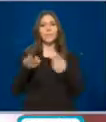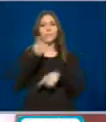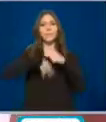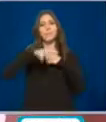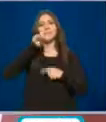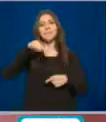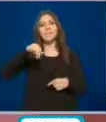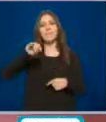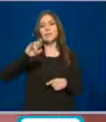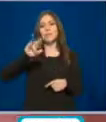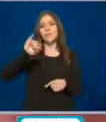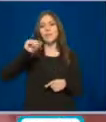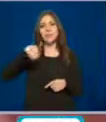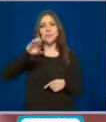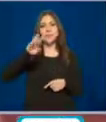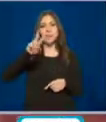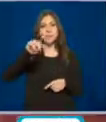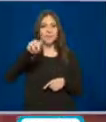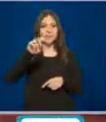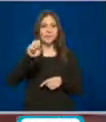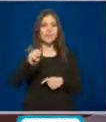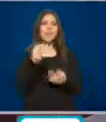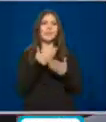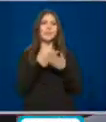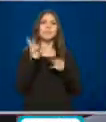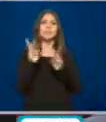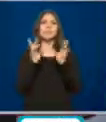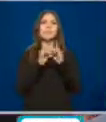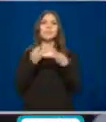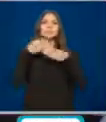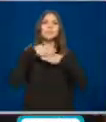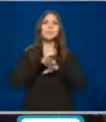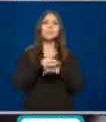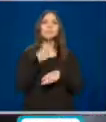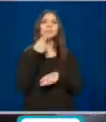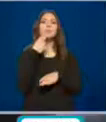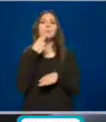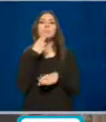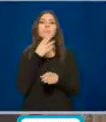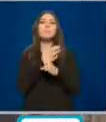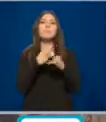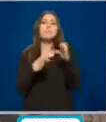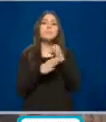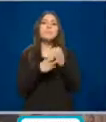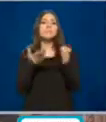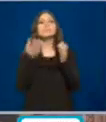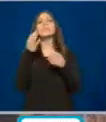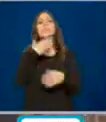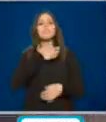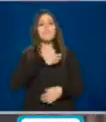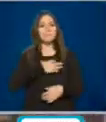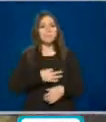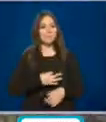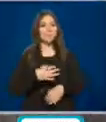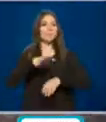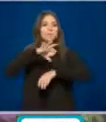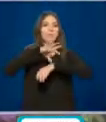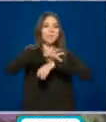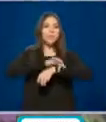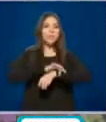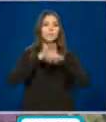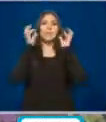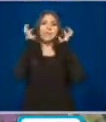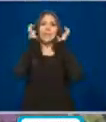estés con nosotros para hablarnos de este tema, del uso de accesorios, que te veo precisamente hoy así con todos tus accesorios puestos. Oye, bien para